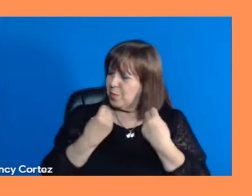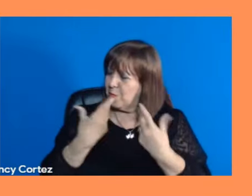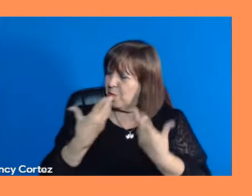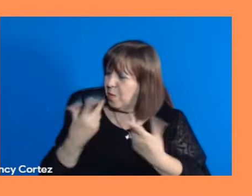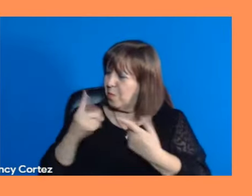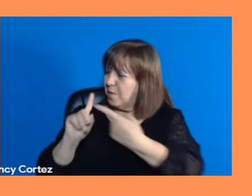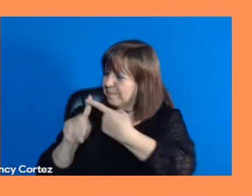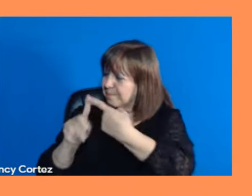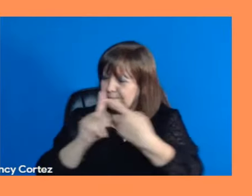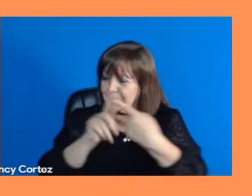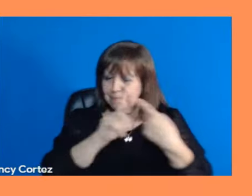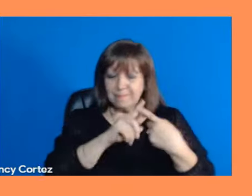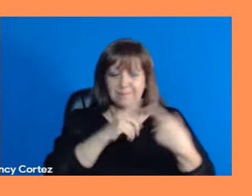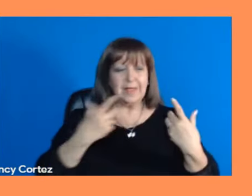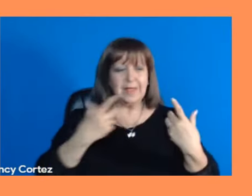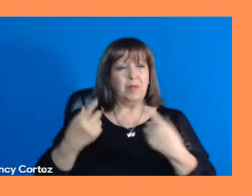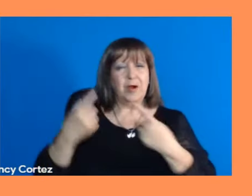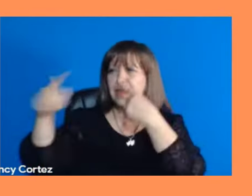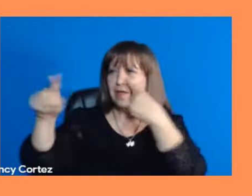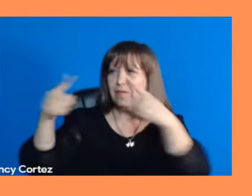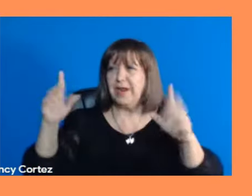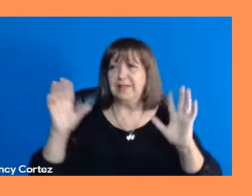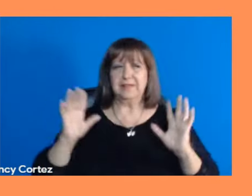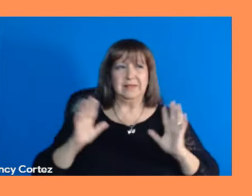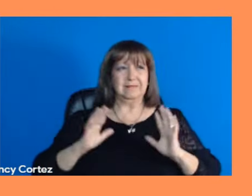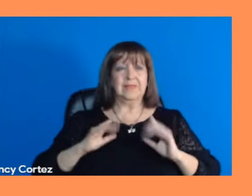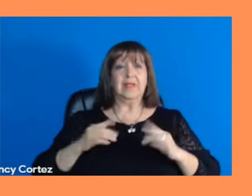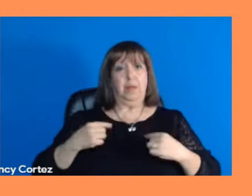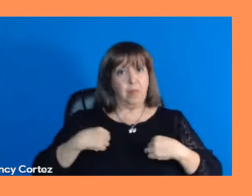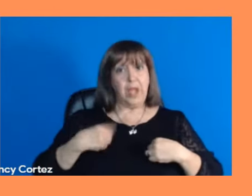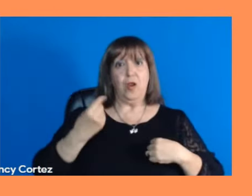sean valoradas y nadie se quede en soledad.